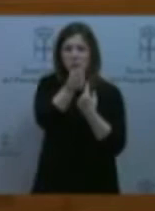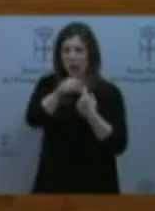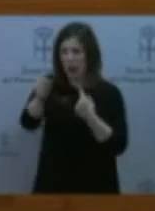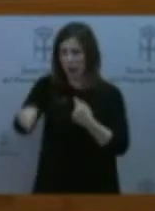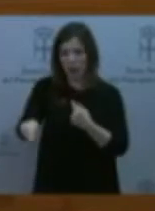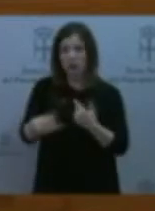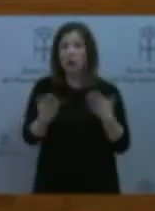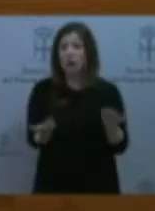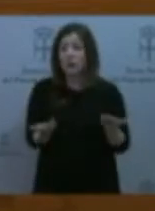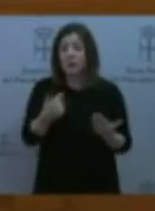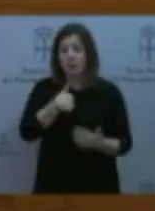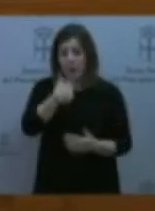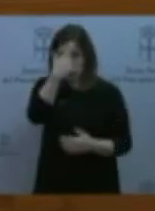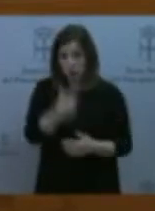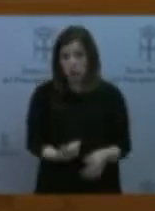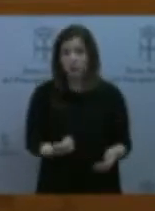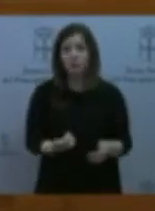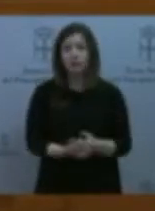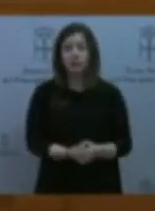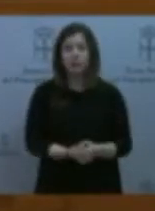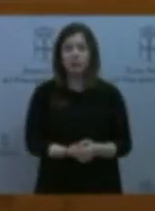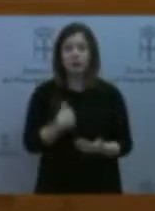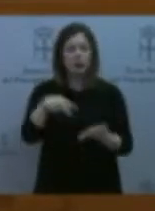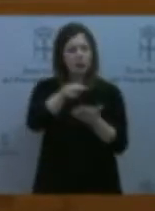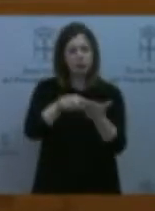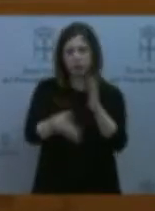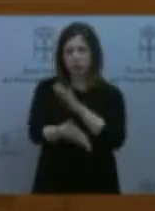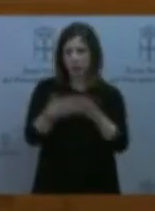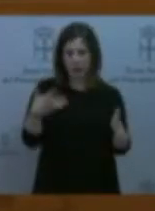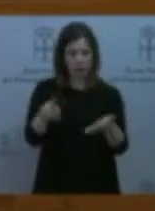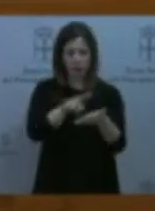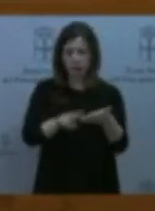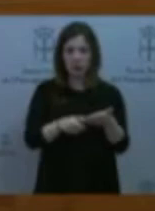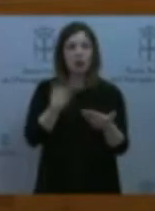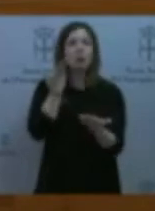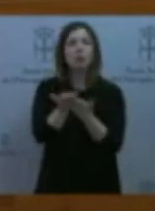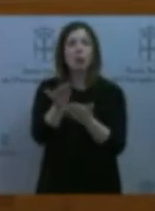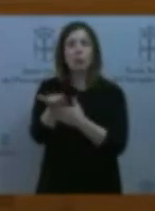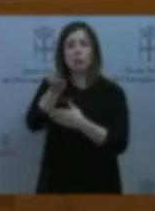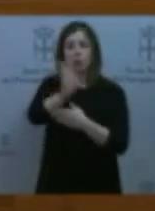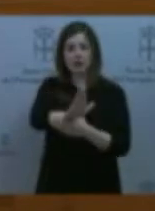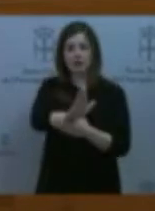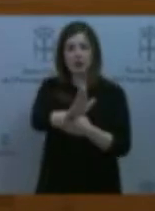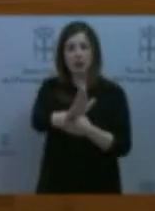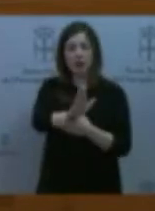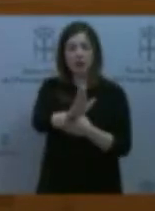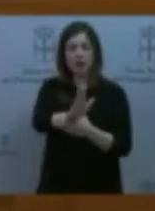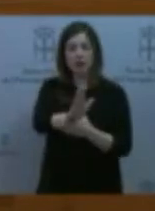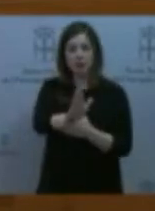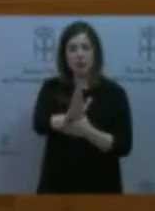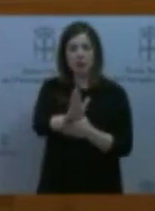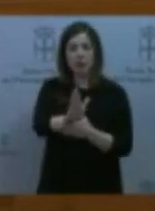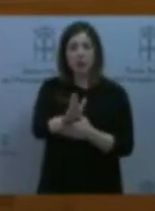les leo rápidamente una propuesta desde un espacio territorial que siempre ponen ustedes